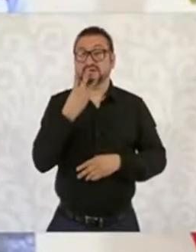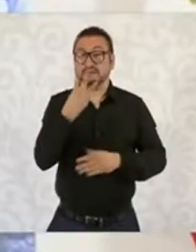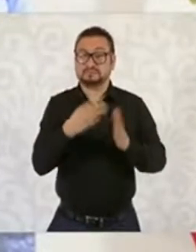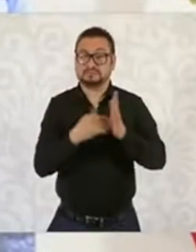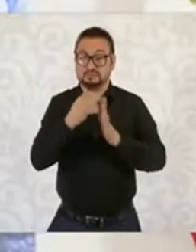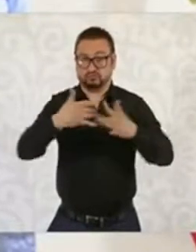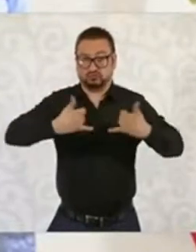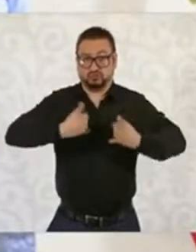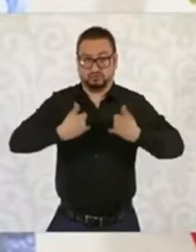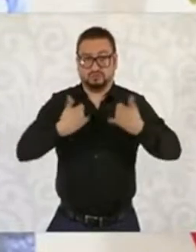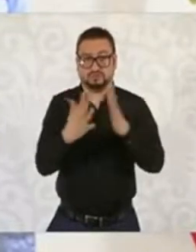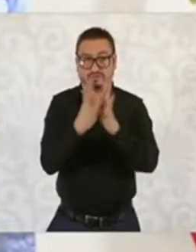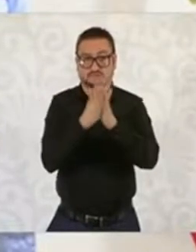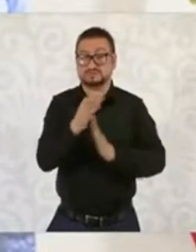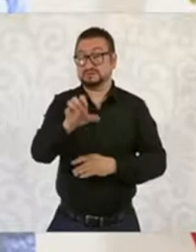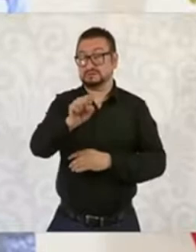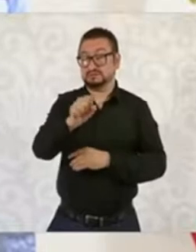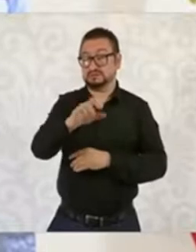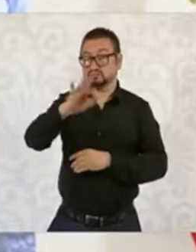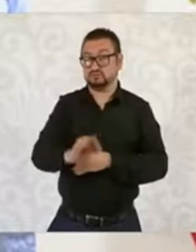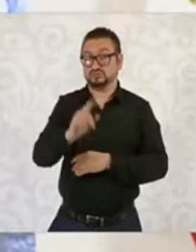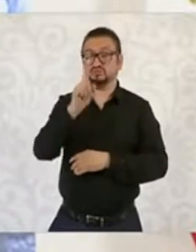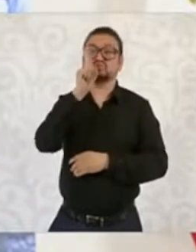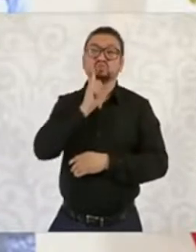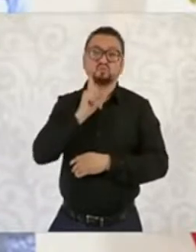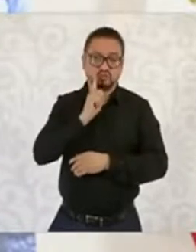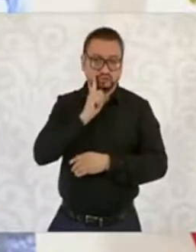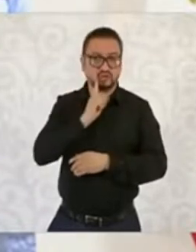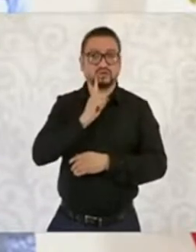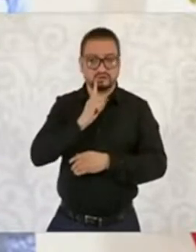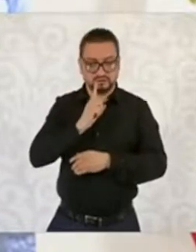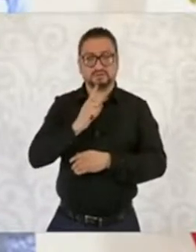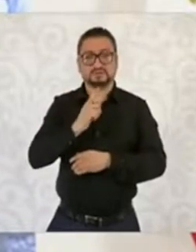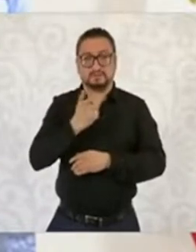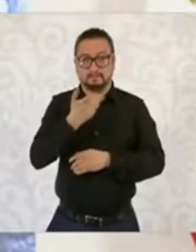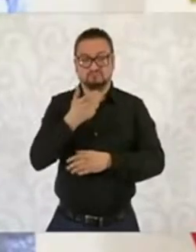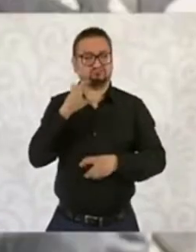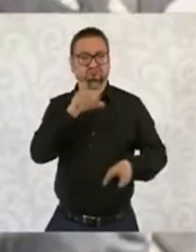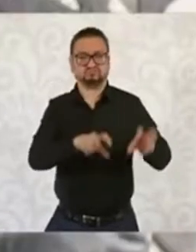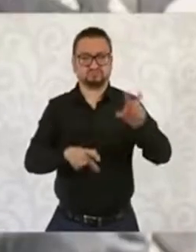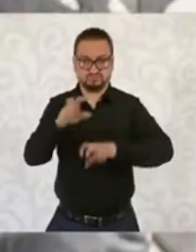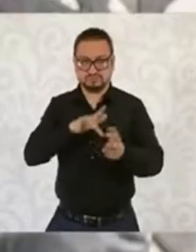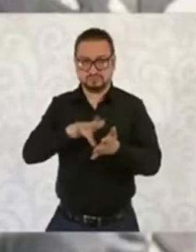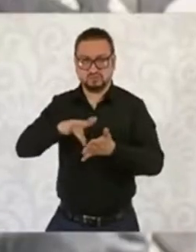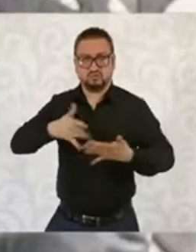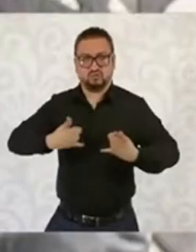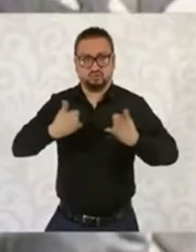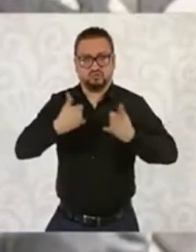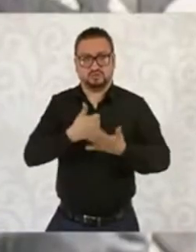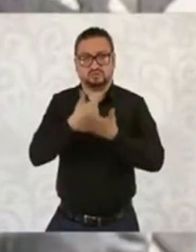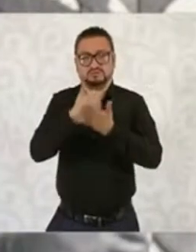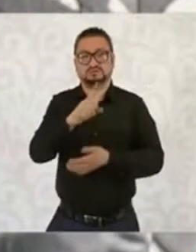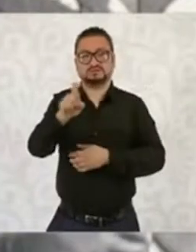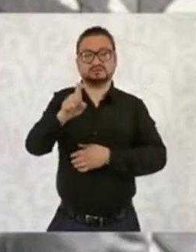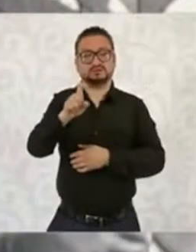jóvenes, de los cuales 60% son mujeres, con una inversión también sin precedentes en la juventud de nuestro país de